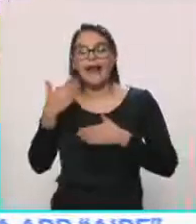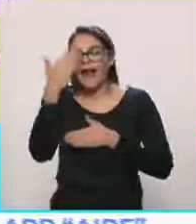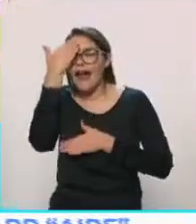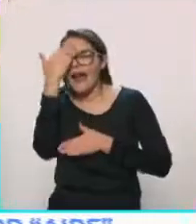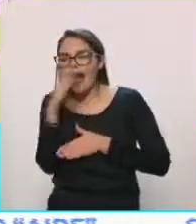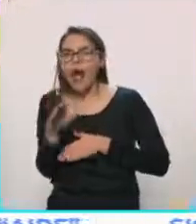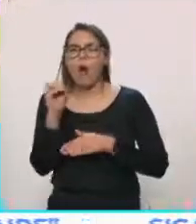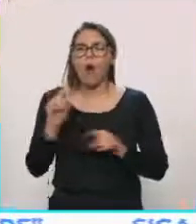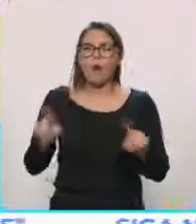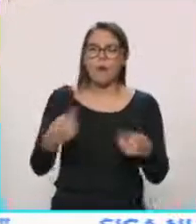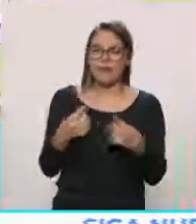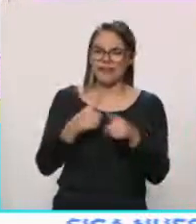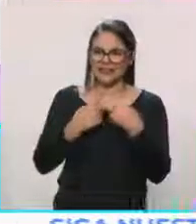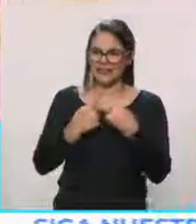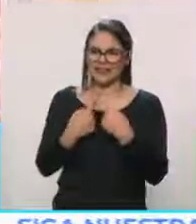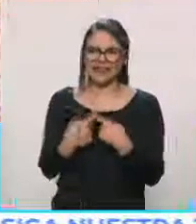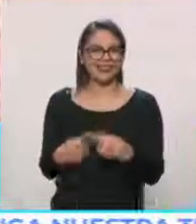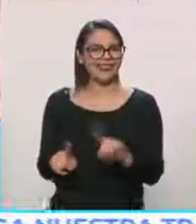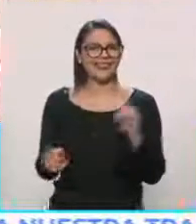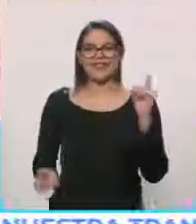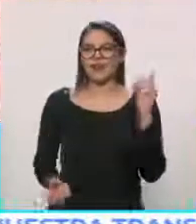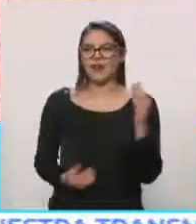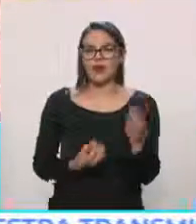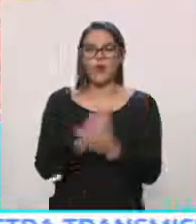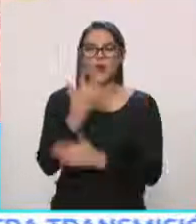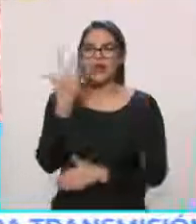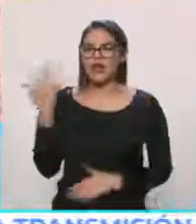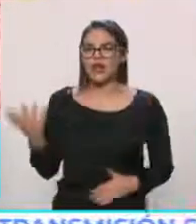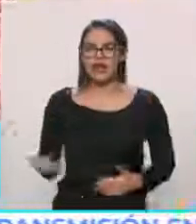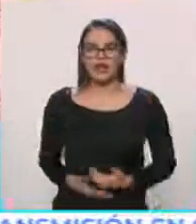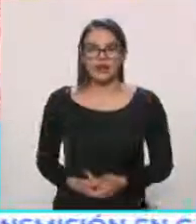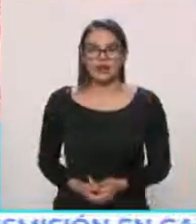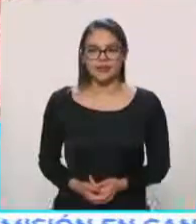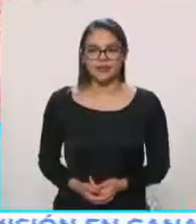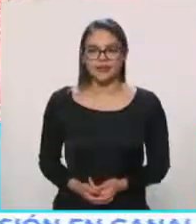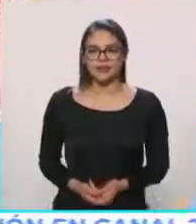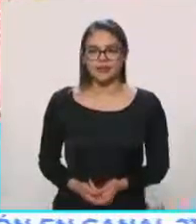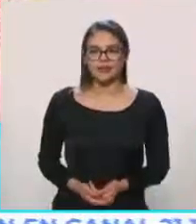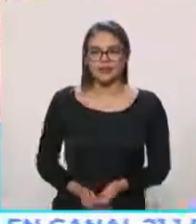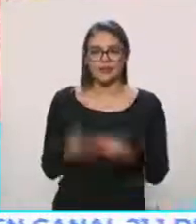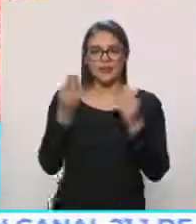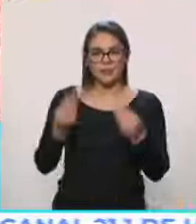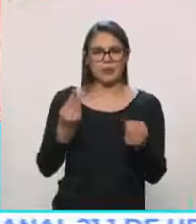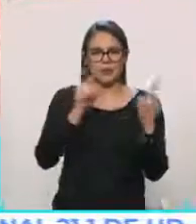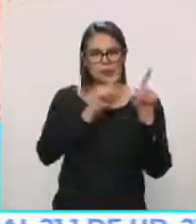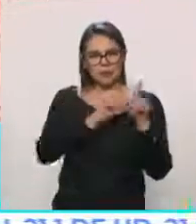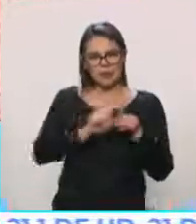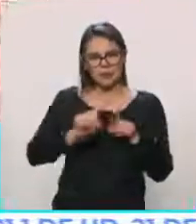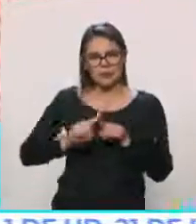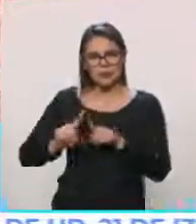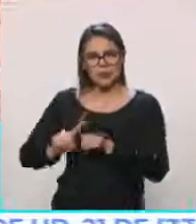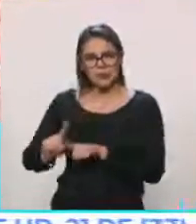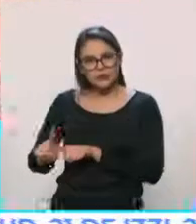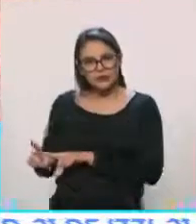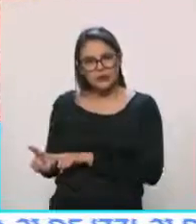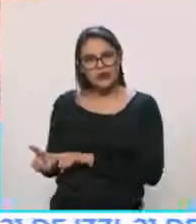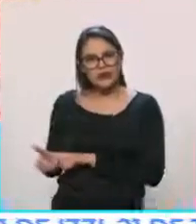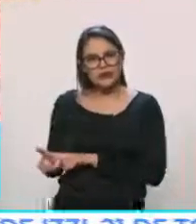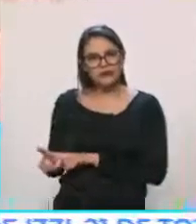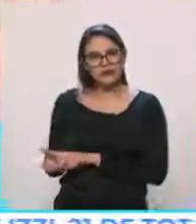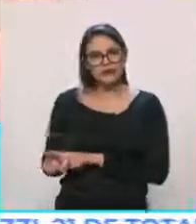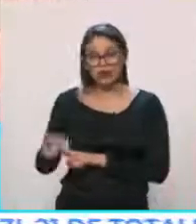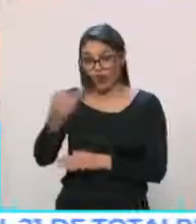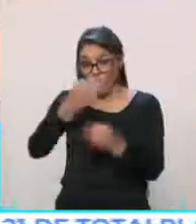diferentes artistas, ver títeres, ver clown. Hay muchísima oferta que está toda en